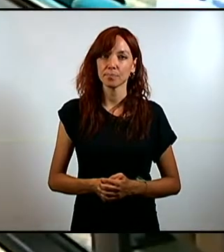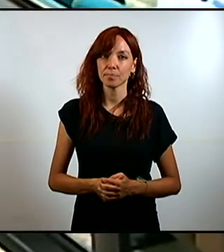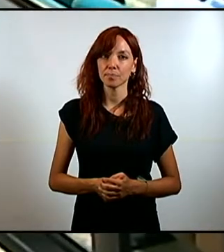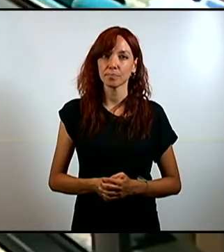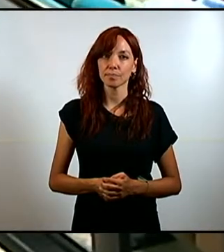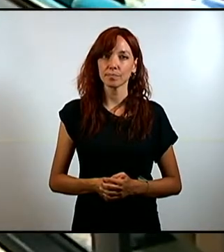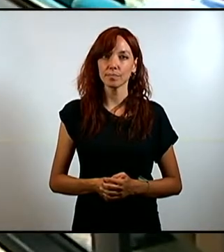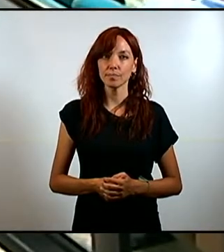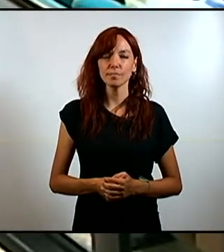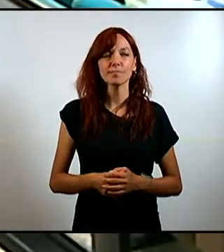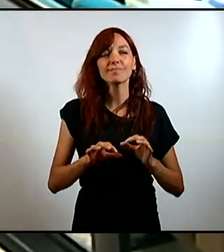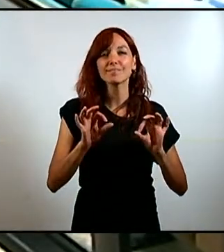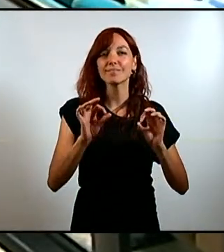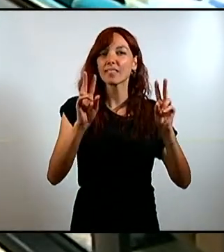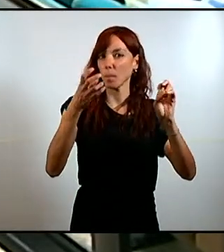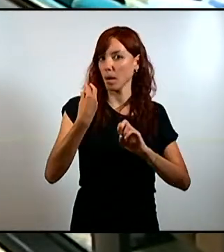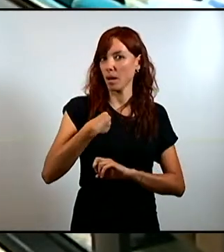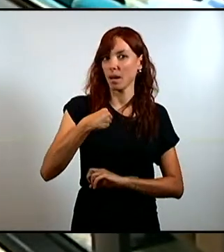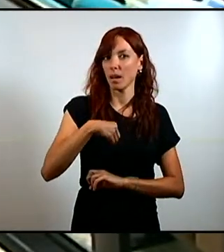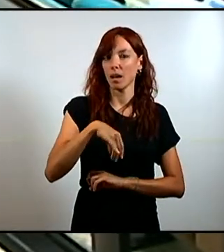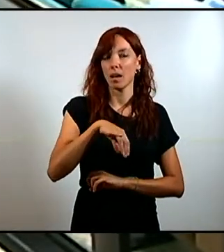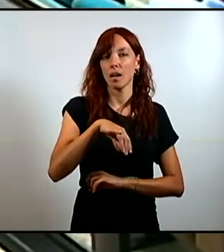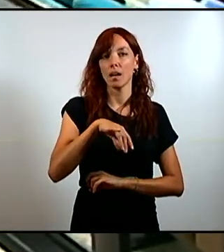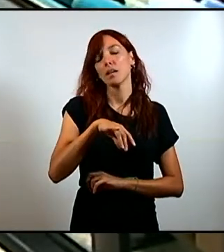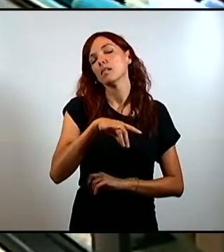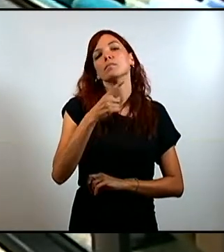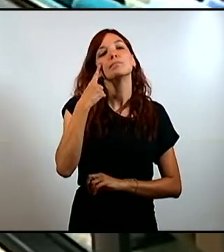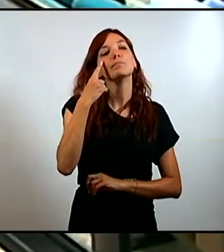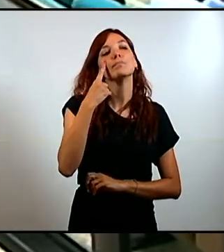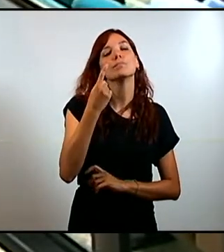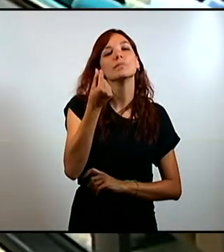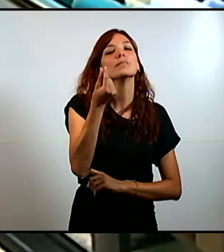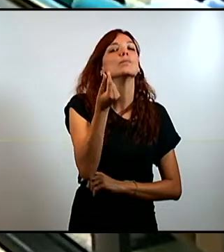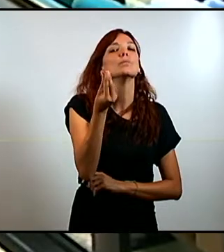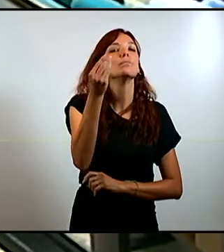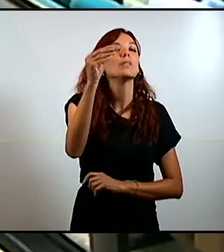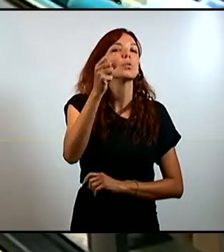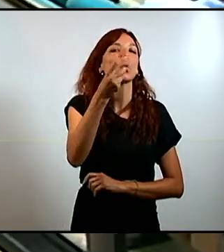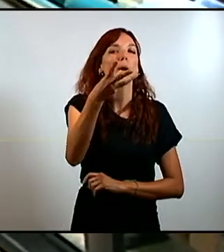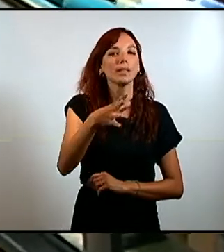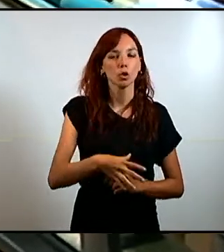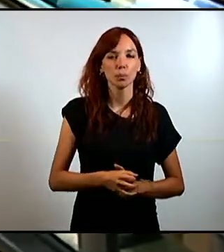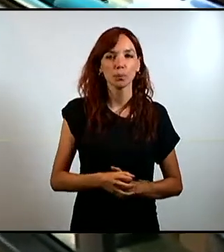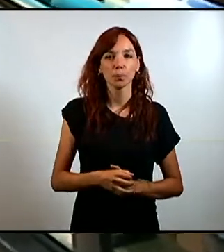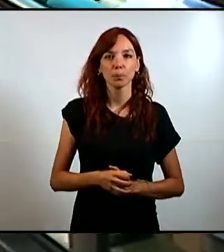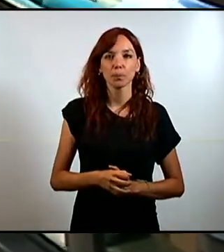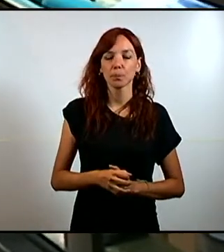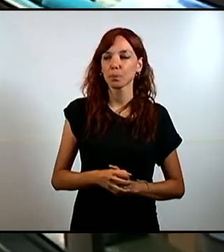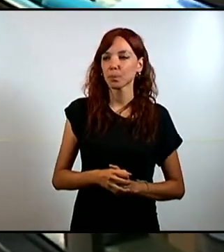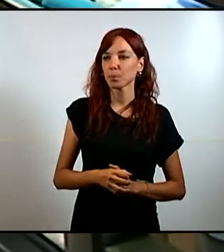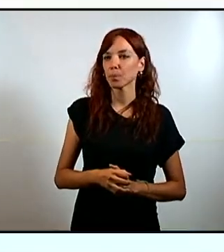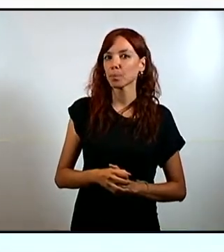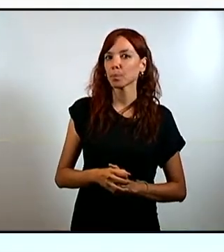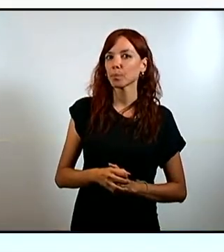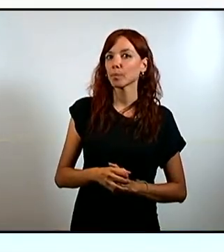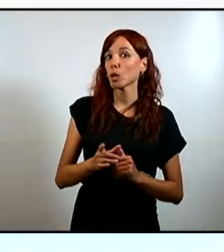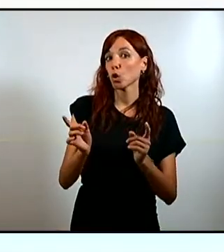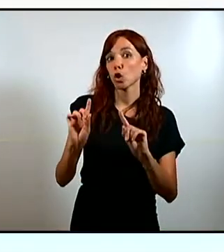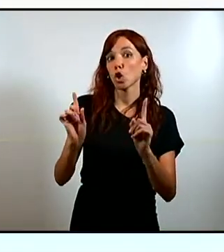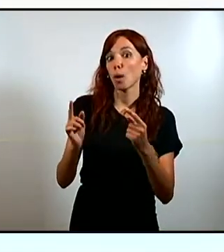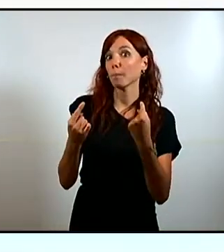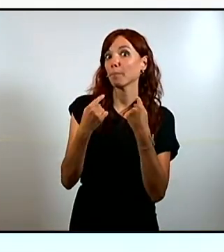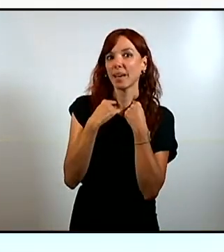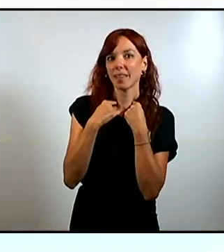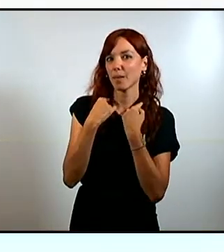Sí, pero sobre este asunto, señora Bazaca, ¿cuánto es lo que se aumenta de presupuesto? ¿Cuánto es lo que se aumenta? Es que perdíamos el